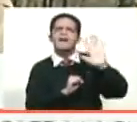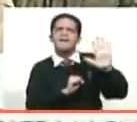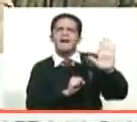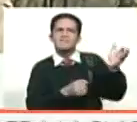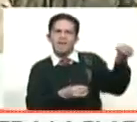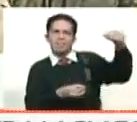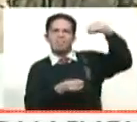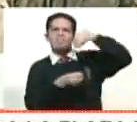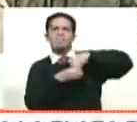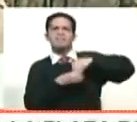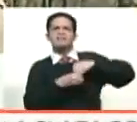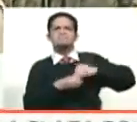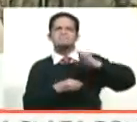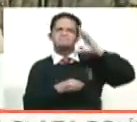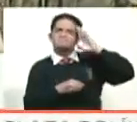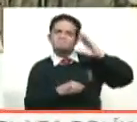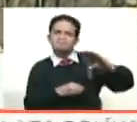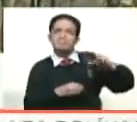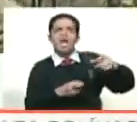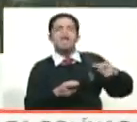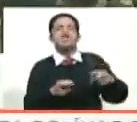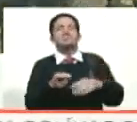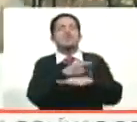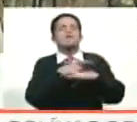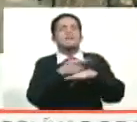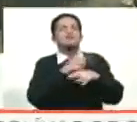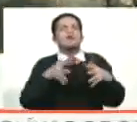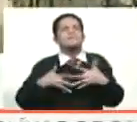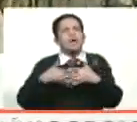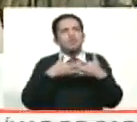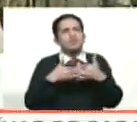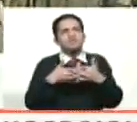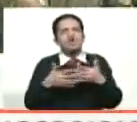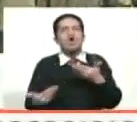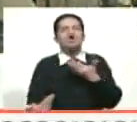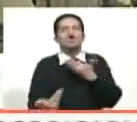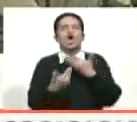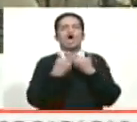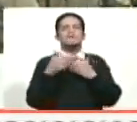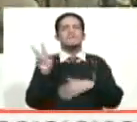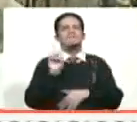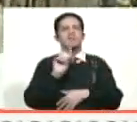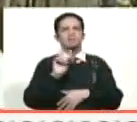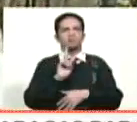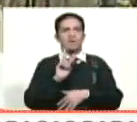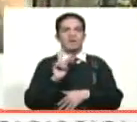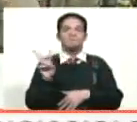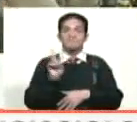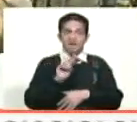militar por parte del gobierno de Estados Unidos contra la patria venezolana, que es un país de paz, un país